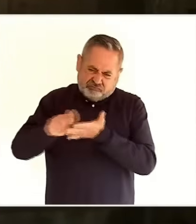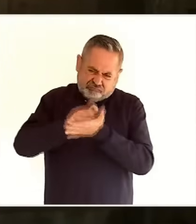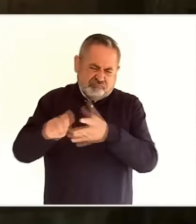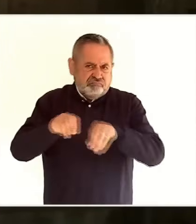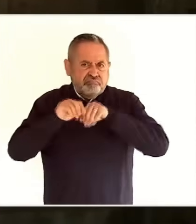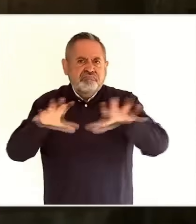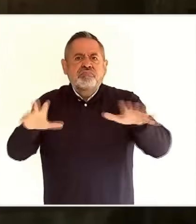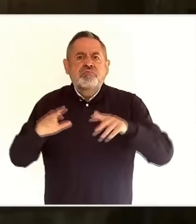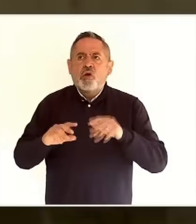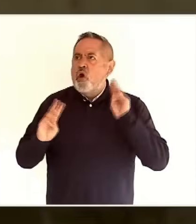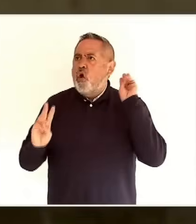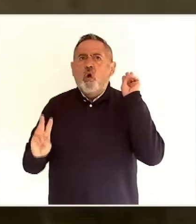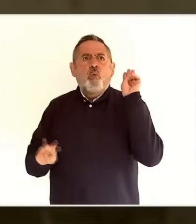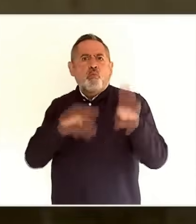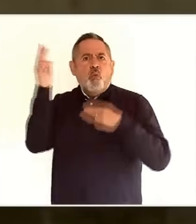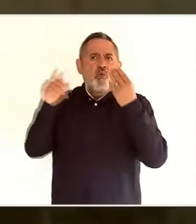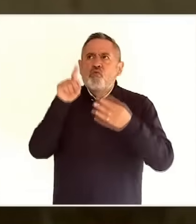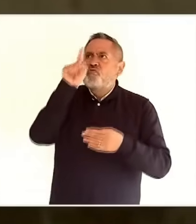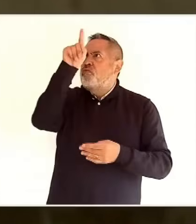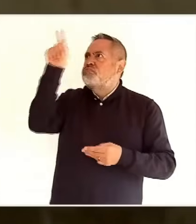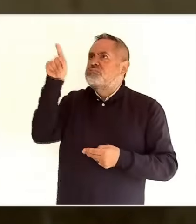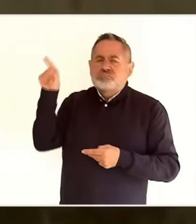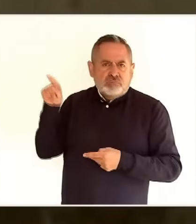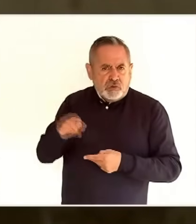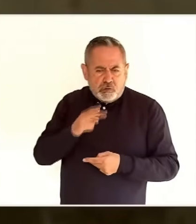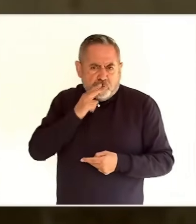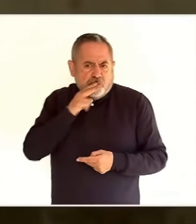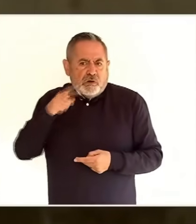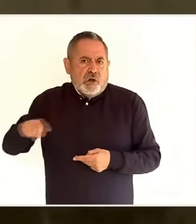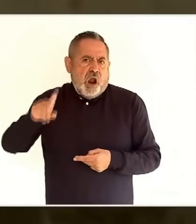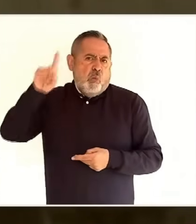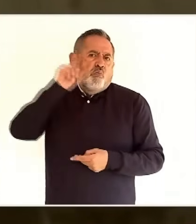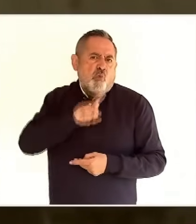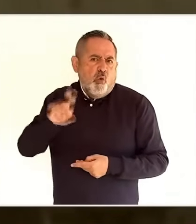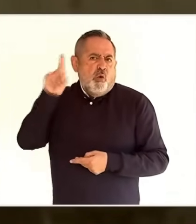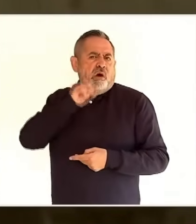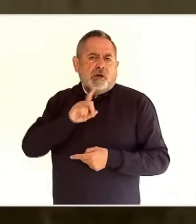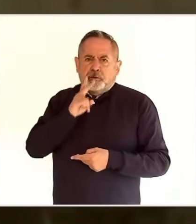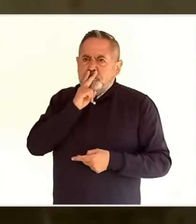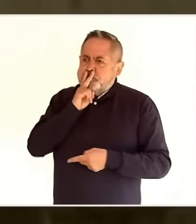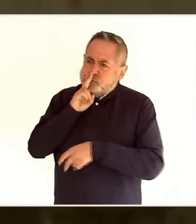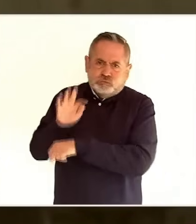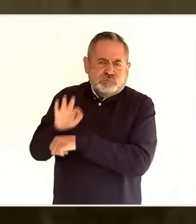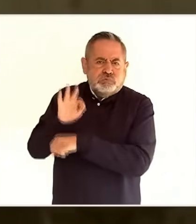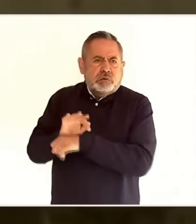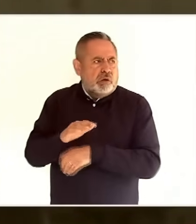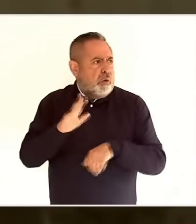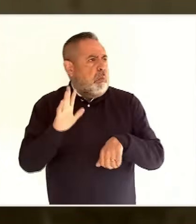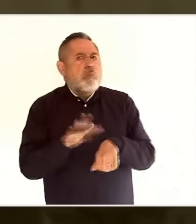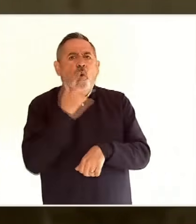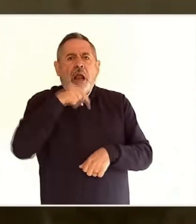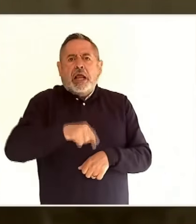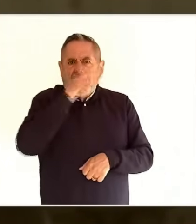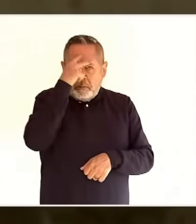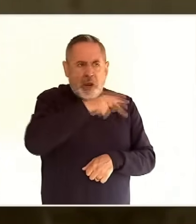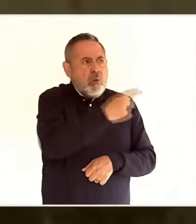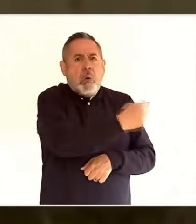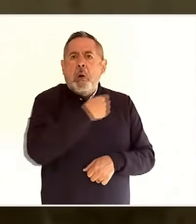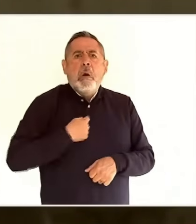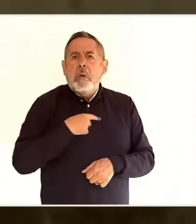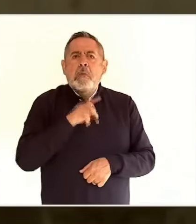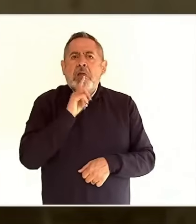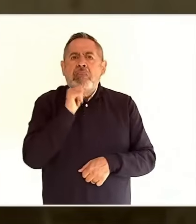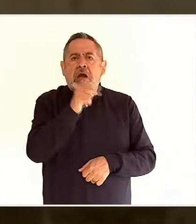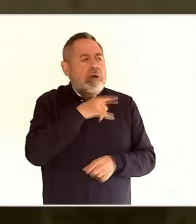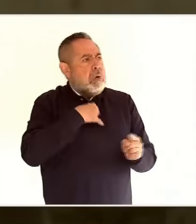las naciones del mundo ha sido apreciado el patriotismo de las mujeres. ¿Por qué mis paisanos, aunque no lo